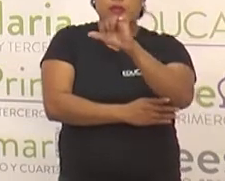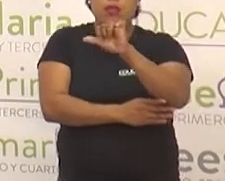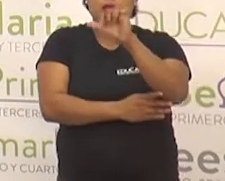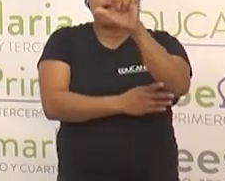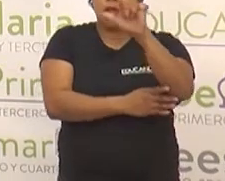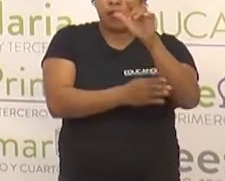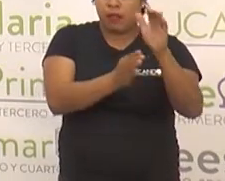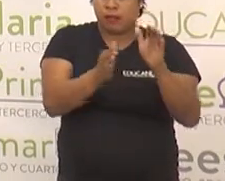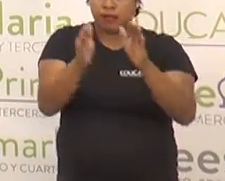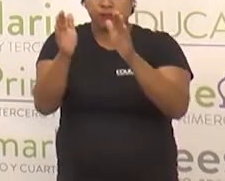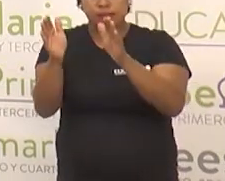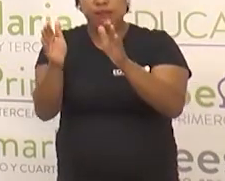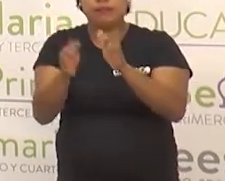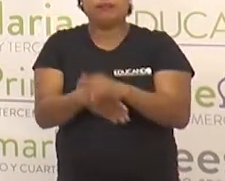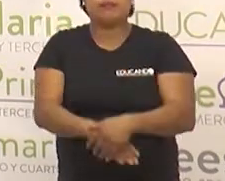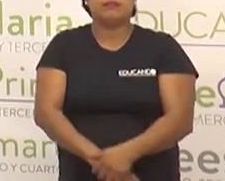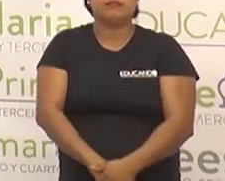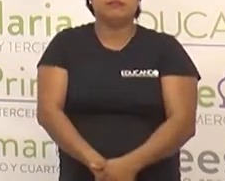al